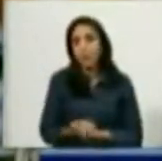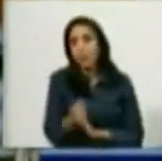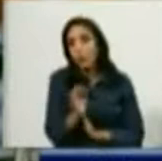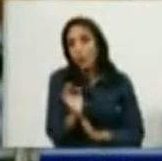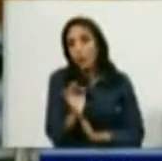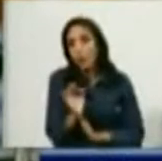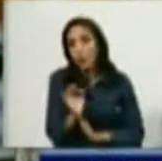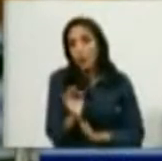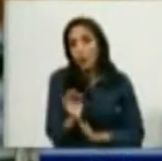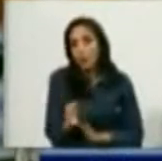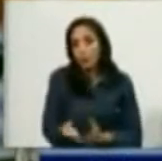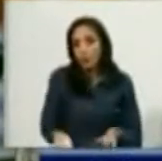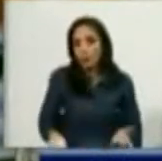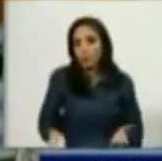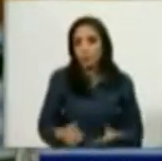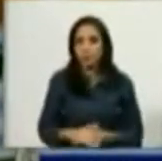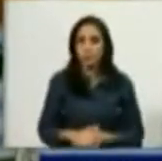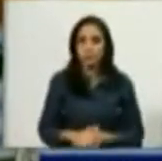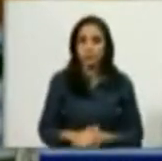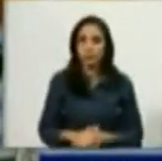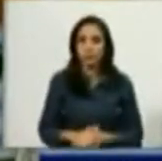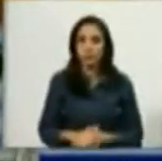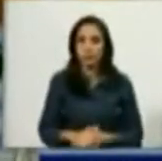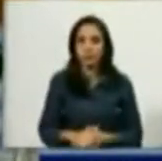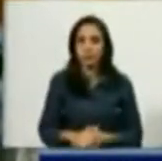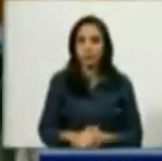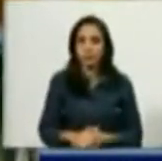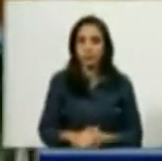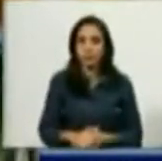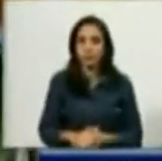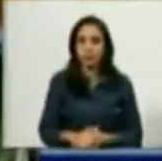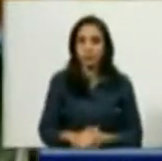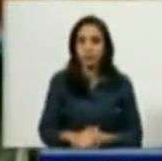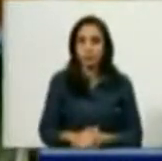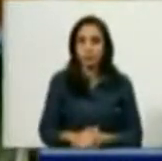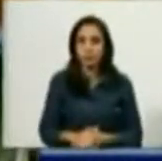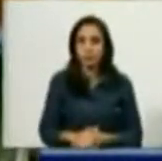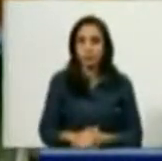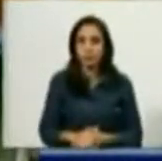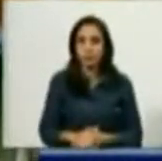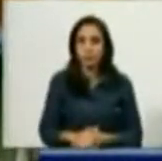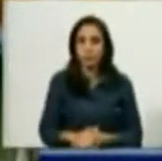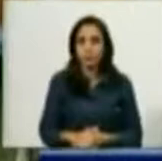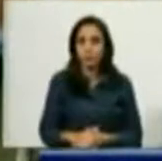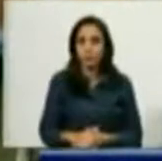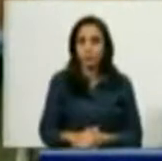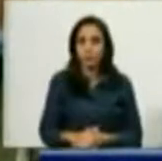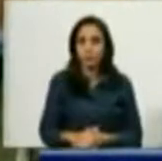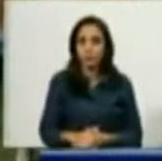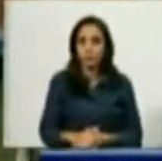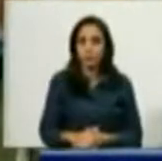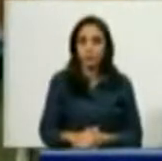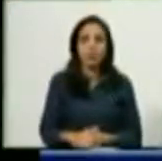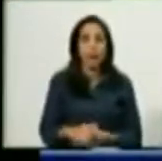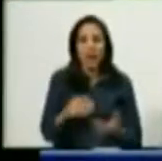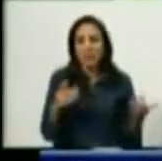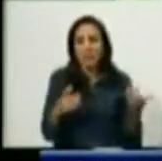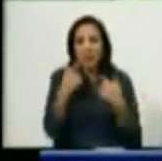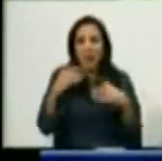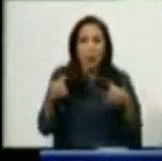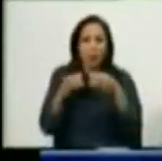que no despertáramos con la noticia de que la desintegró